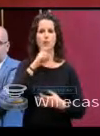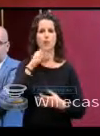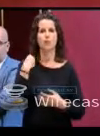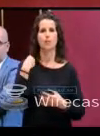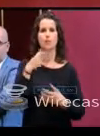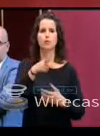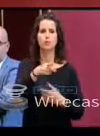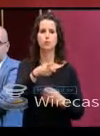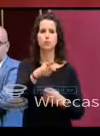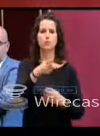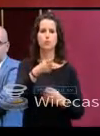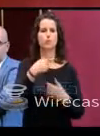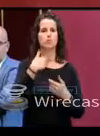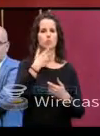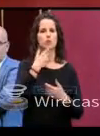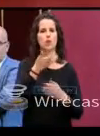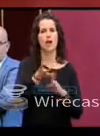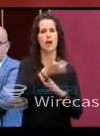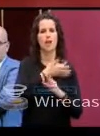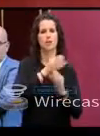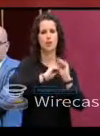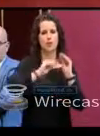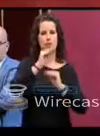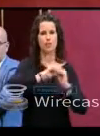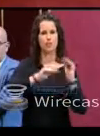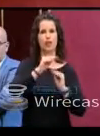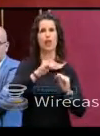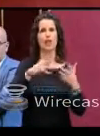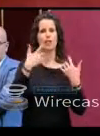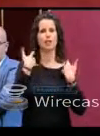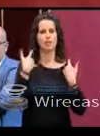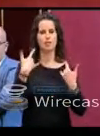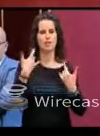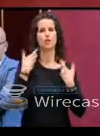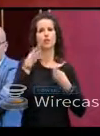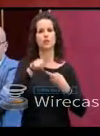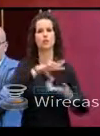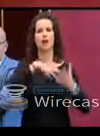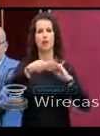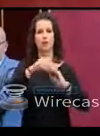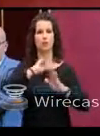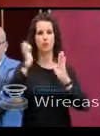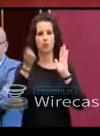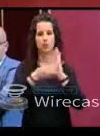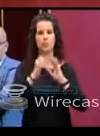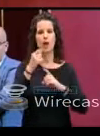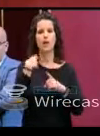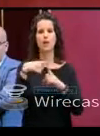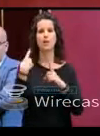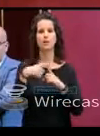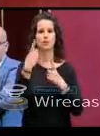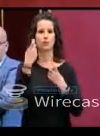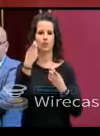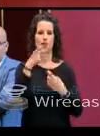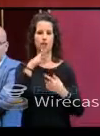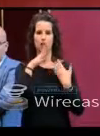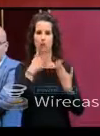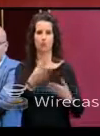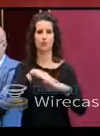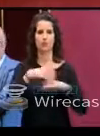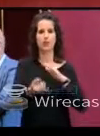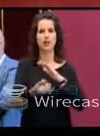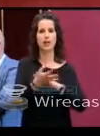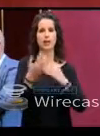por delante reparar el daño causado, pero ajustémonos a la normativa. Y aquí hay elementos que nos faltan a día de hoy para constituir